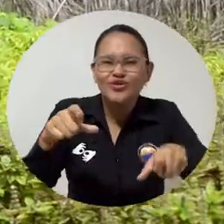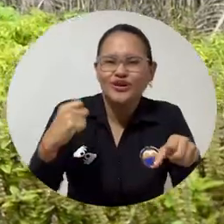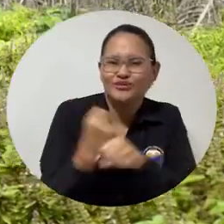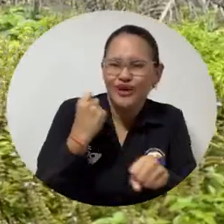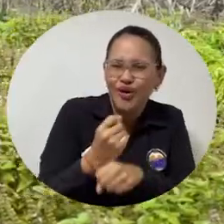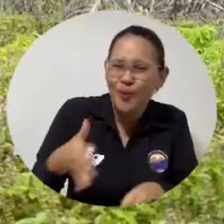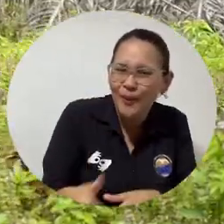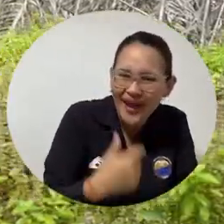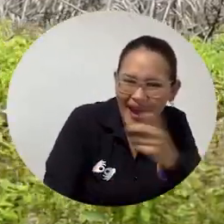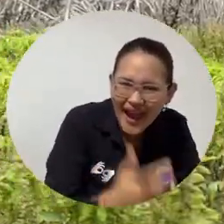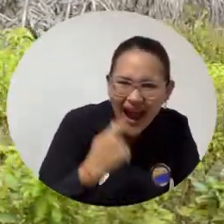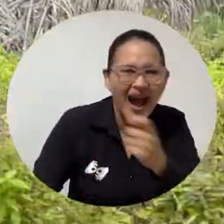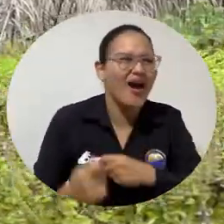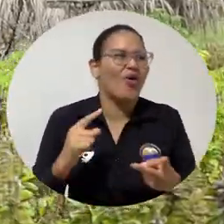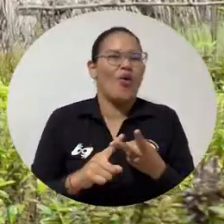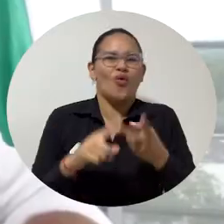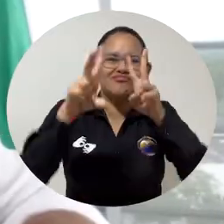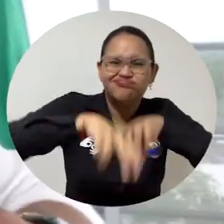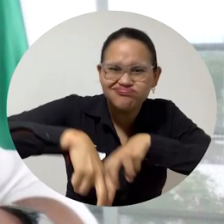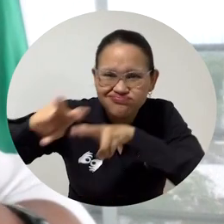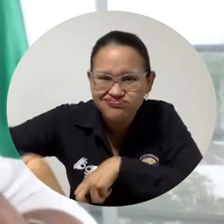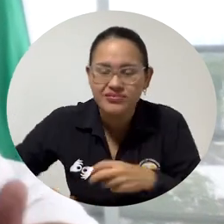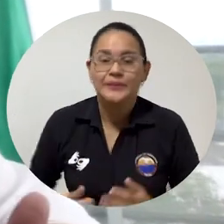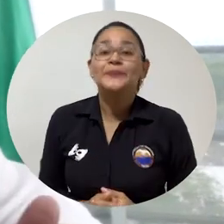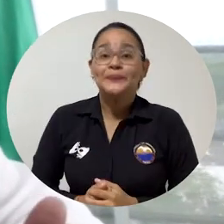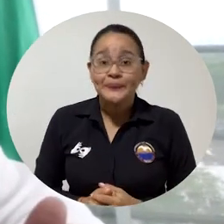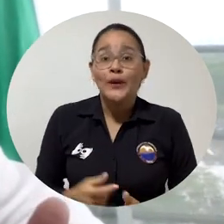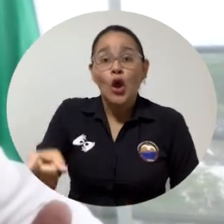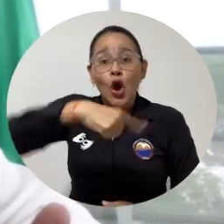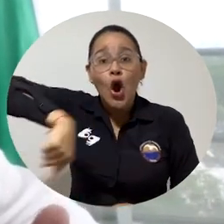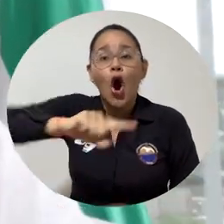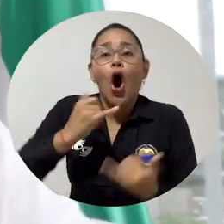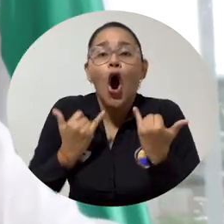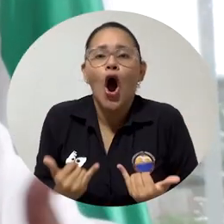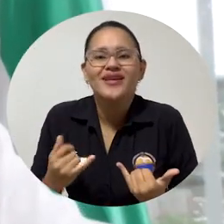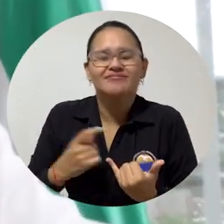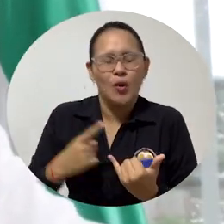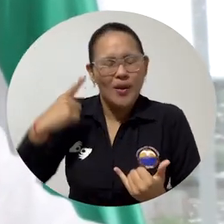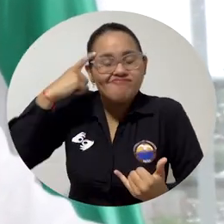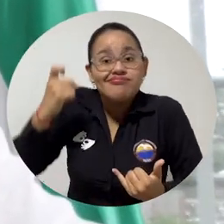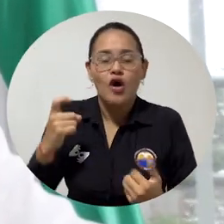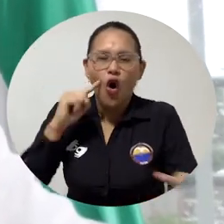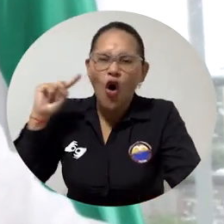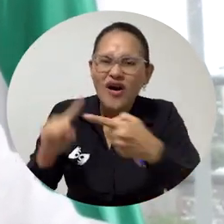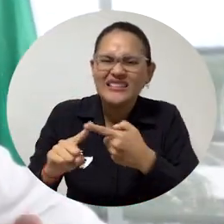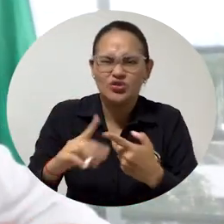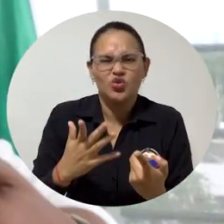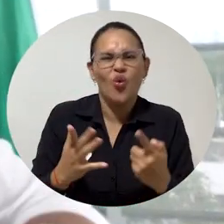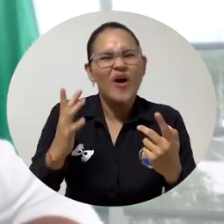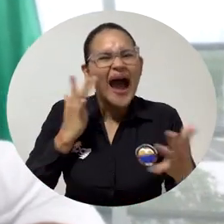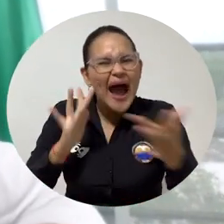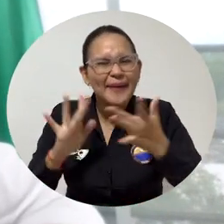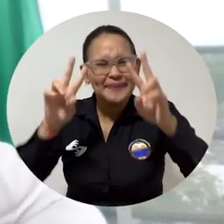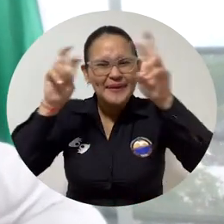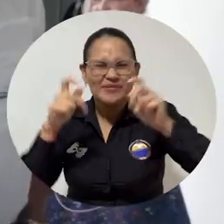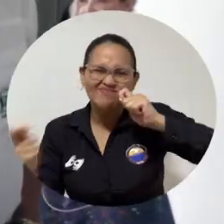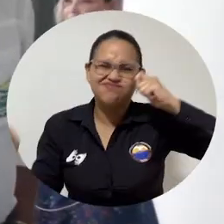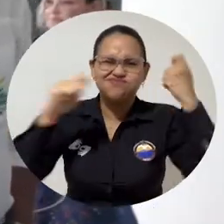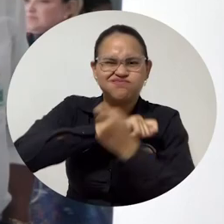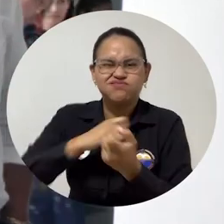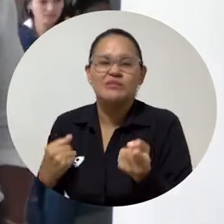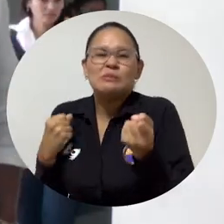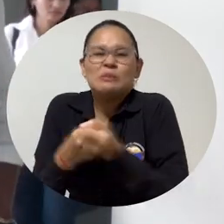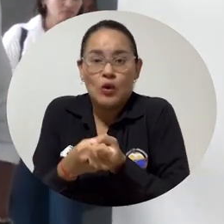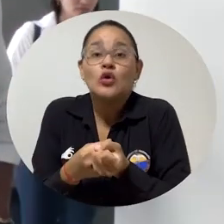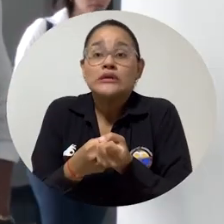pescadores, de agricultores, en el mismo movimiento social. Nosotros hoy tenemos es un reto de consolidar esta apuesta de transición, y la Universidad del Magdalena es